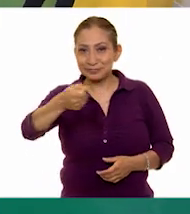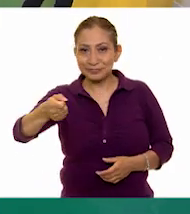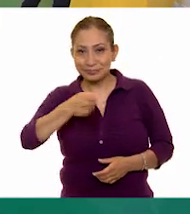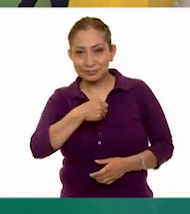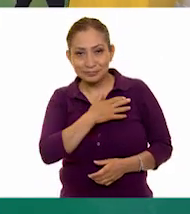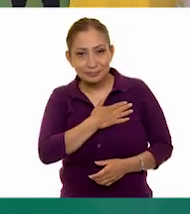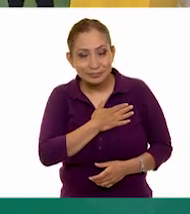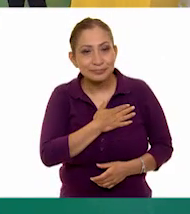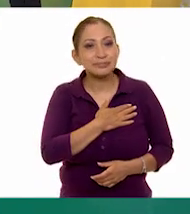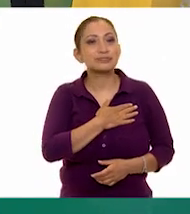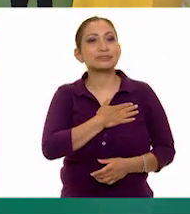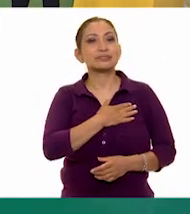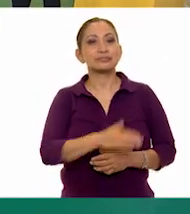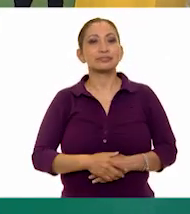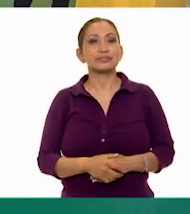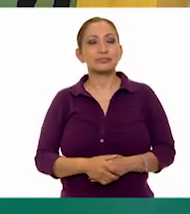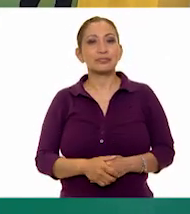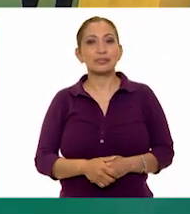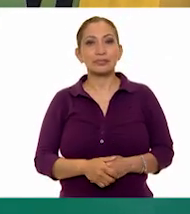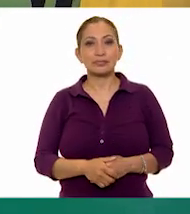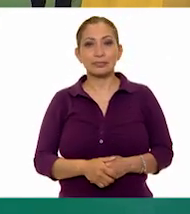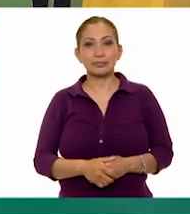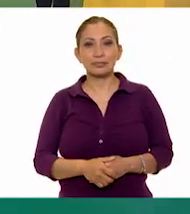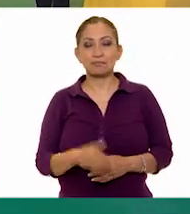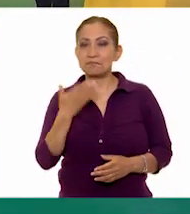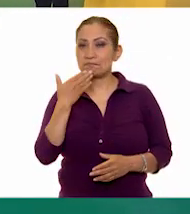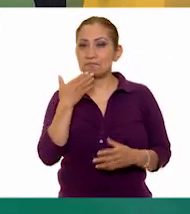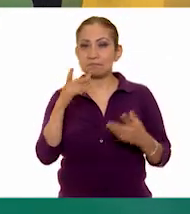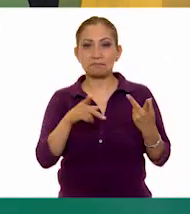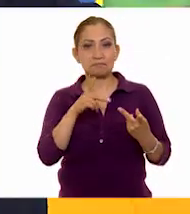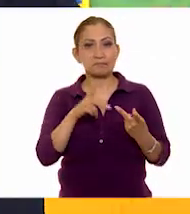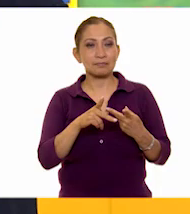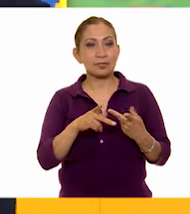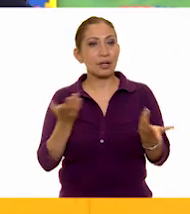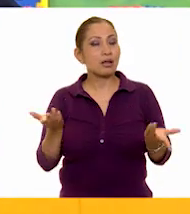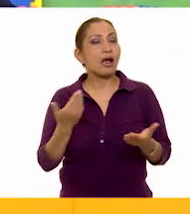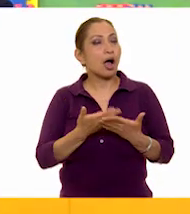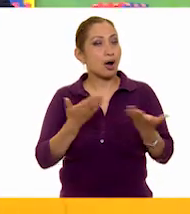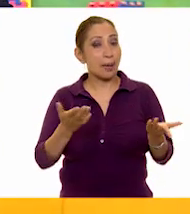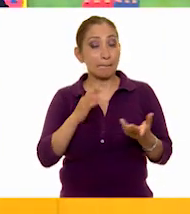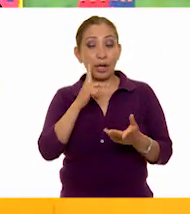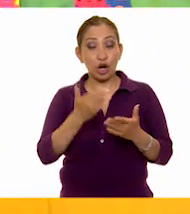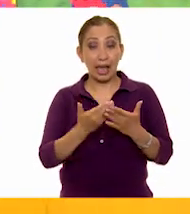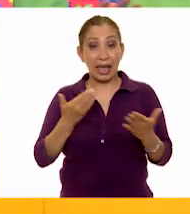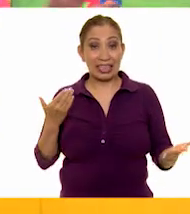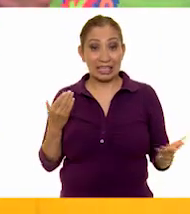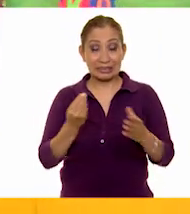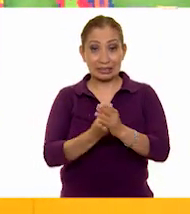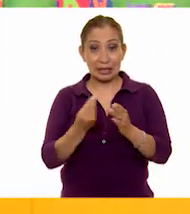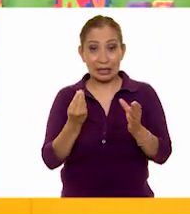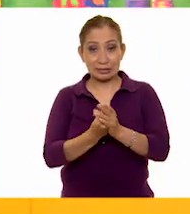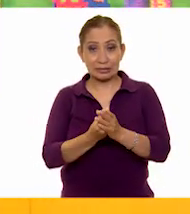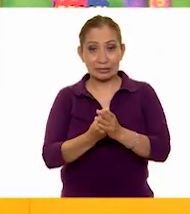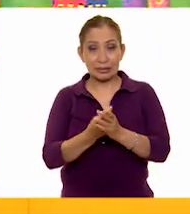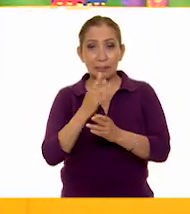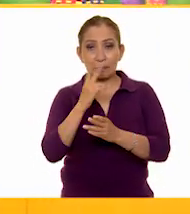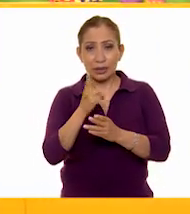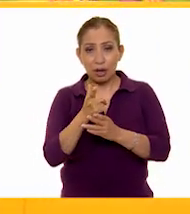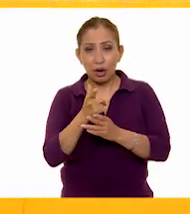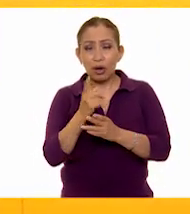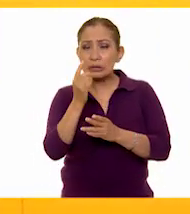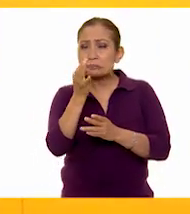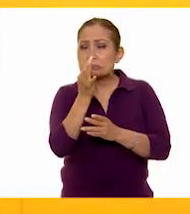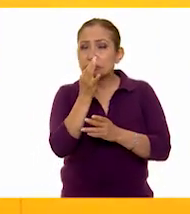corazón. Nos saludamos con el corazón. Perfecto. Oigan, ¿qué les parece si antes de comenzar con nuestra clase, por qué no nos tomamos